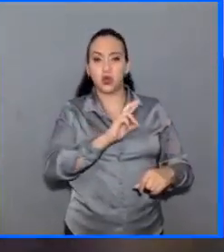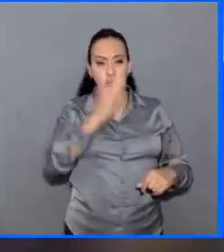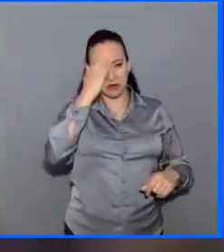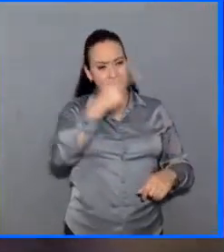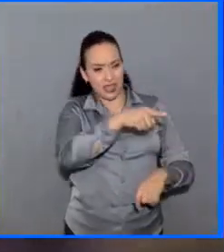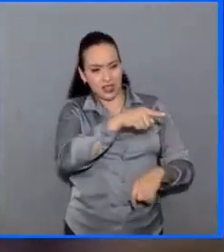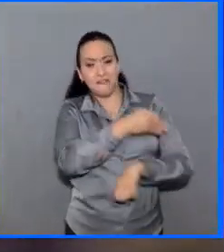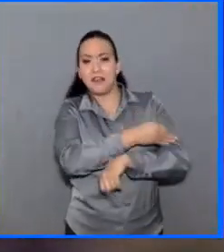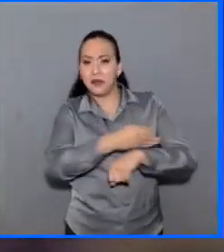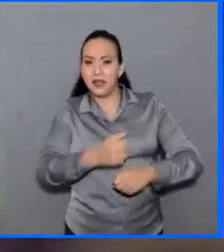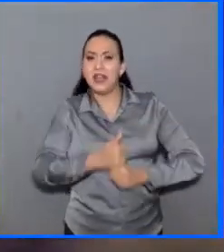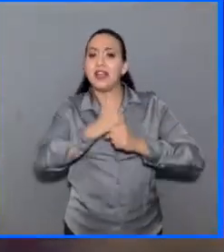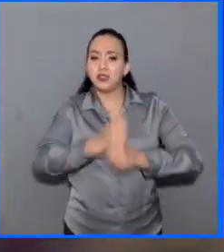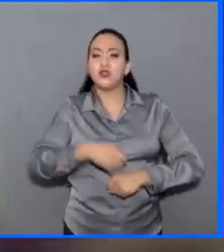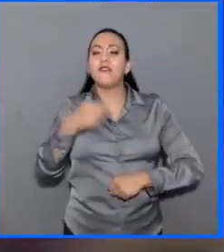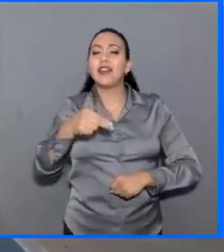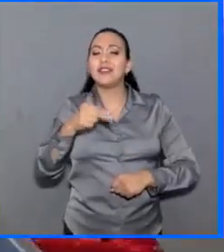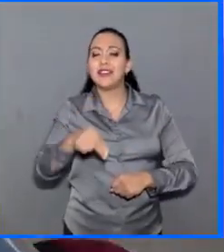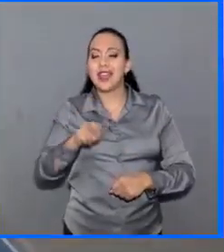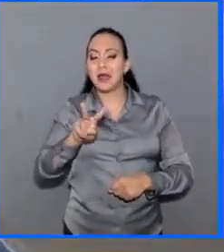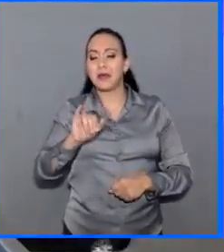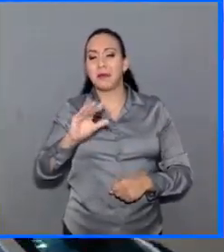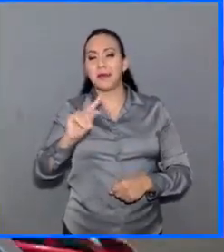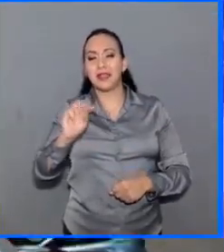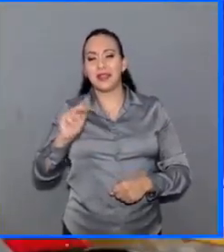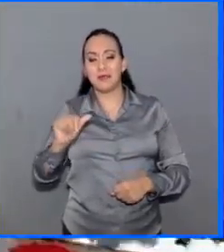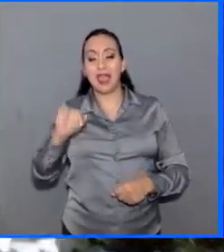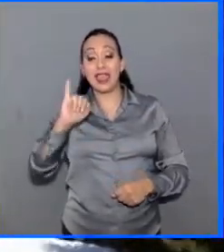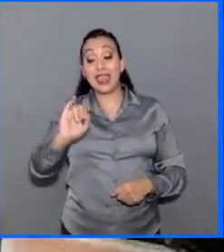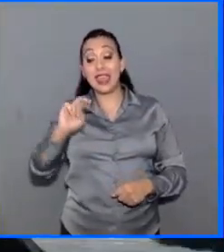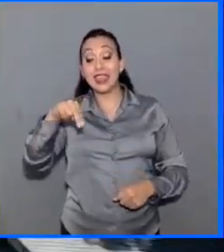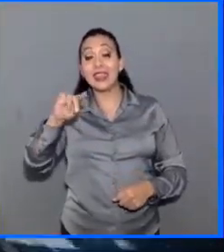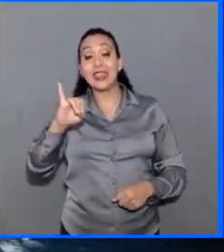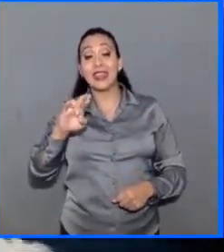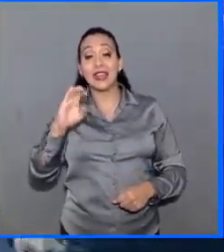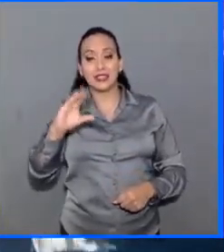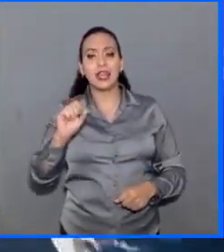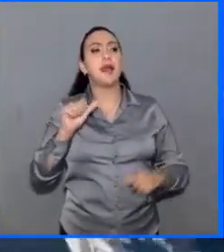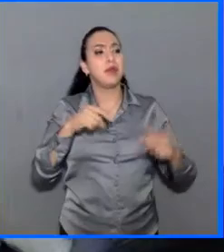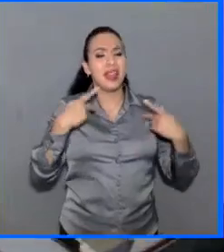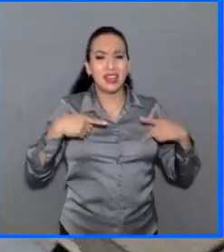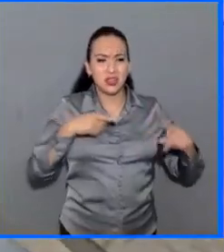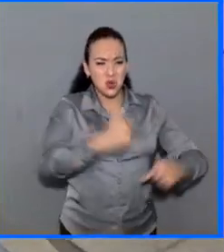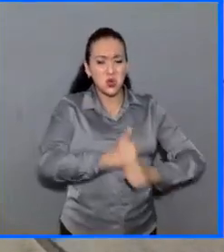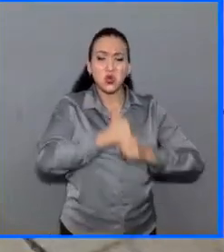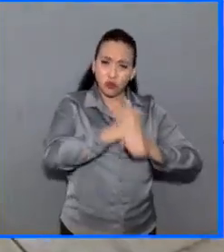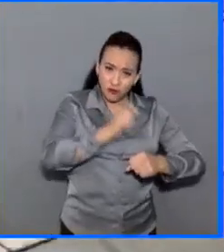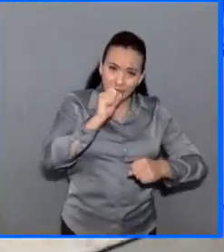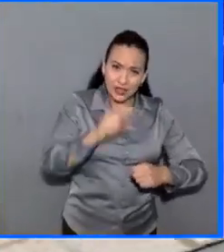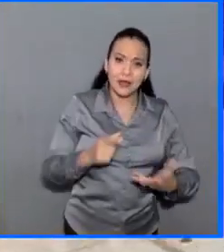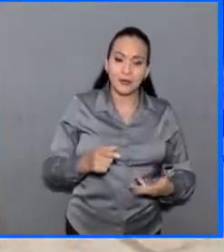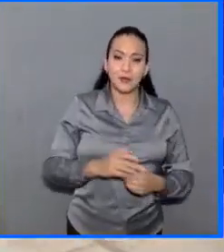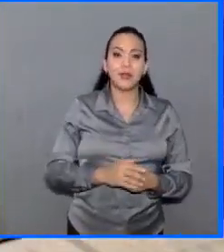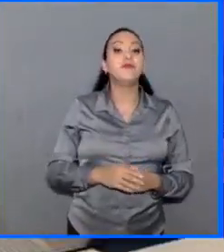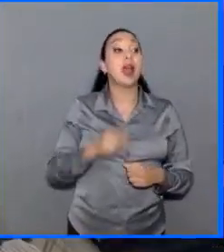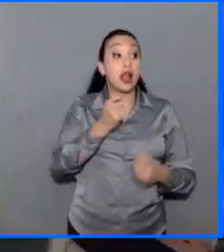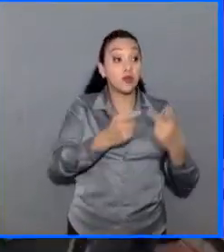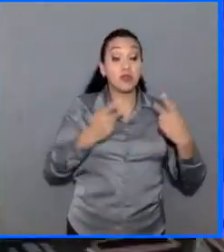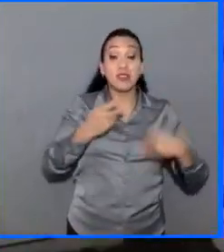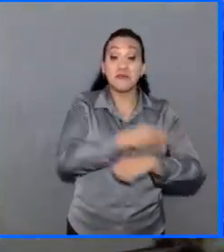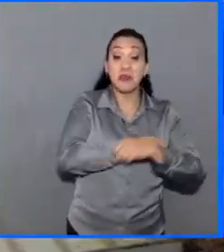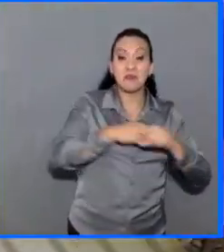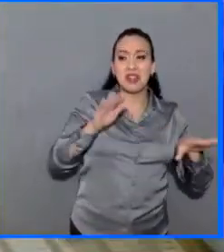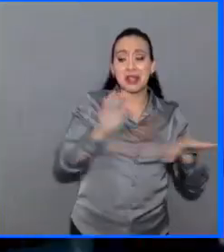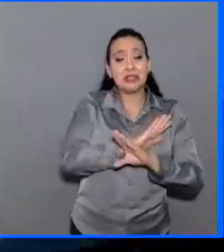Además, fueron víctimas de amenazas, persecución y desplazamiento forzado. La sala determinó que la reparación del daño debe ser integral y